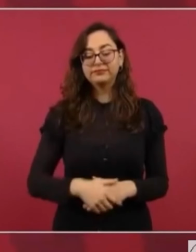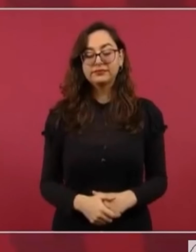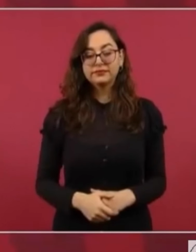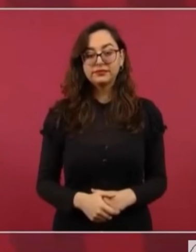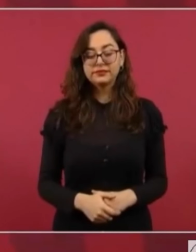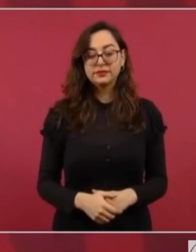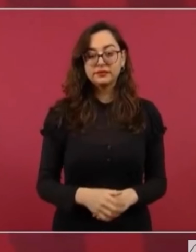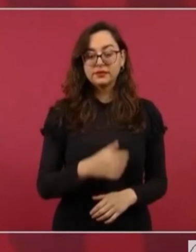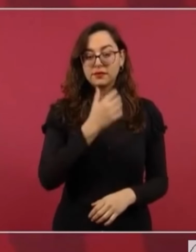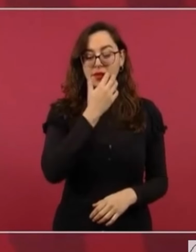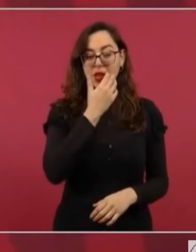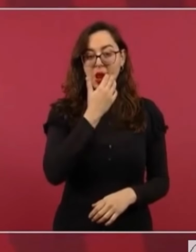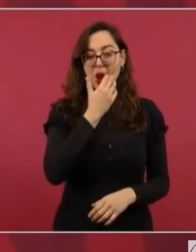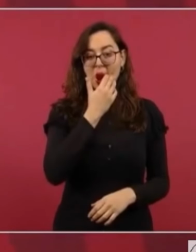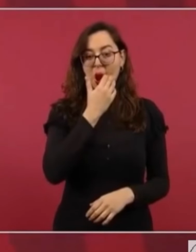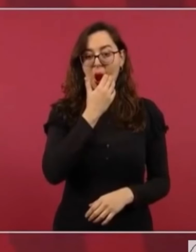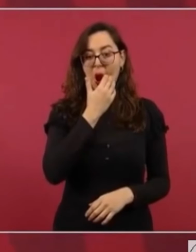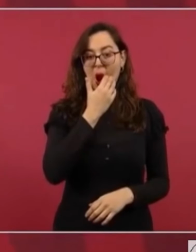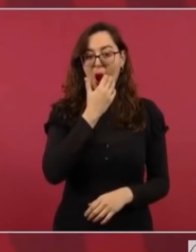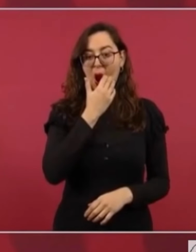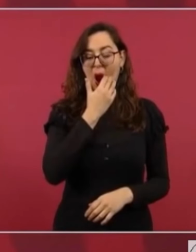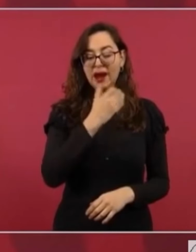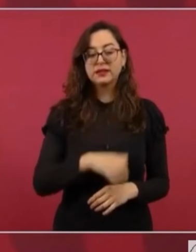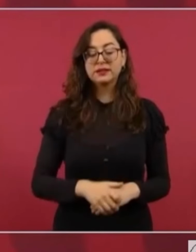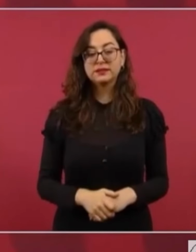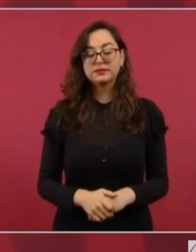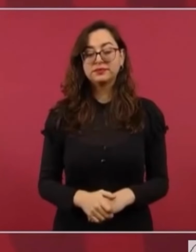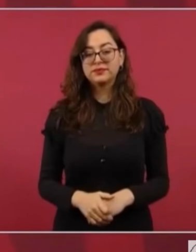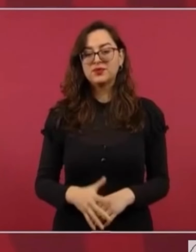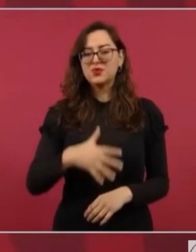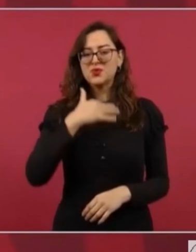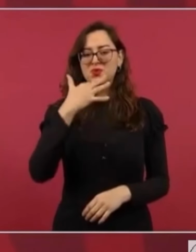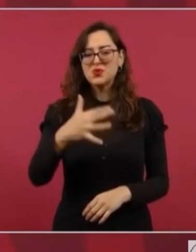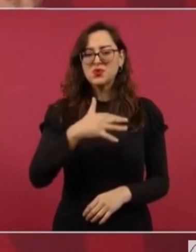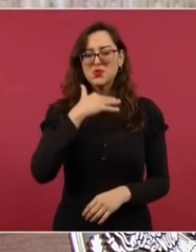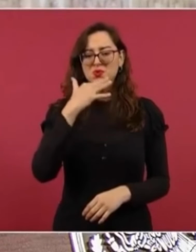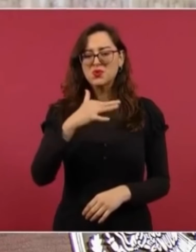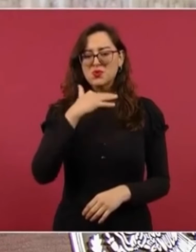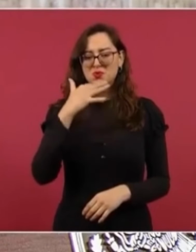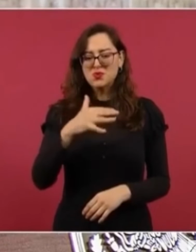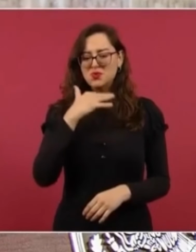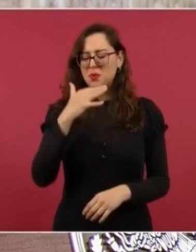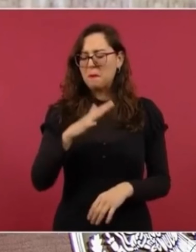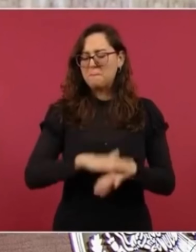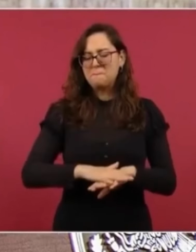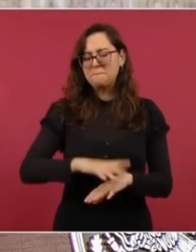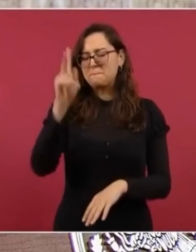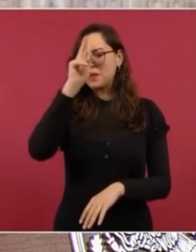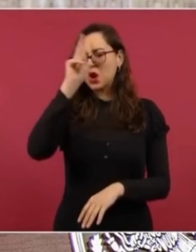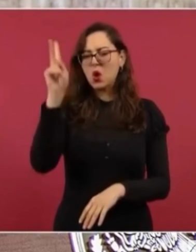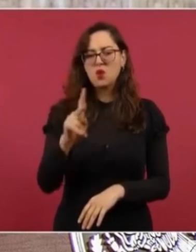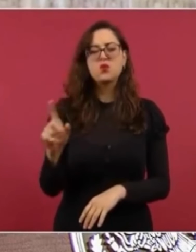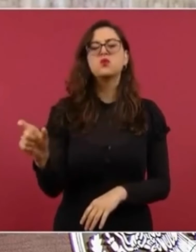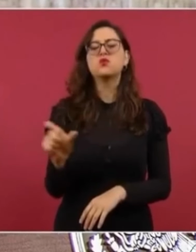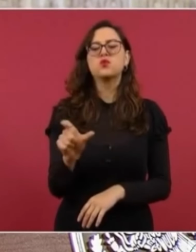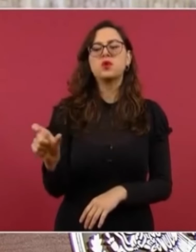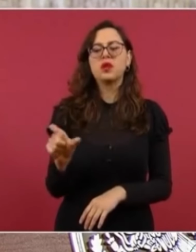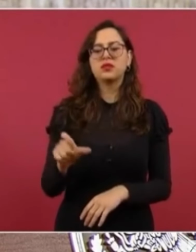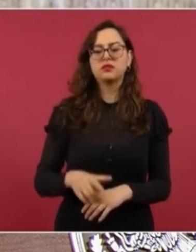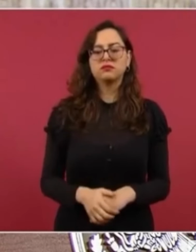Y cuando más corrupción ha habido en toda la historia fue